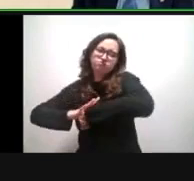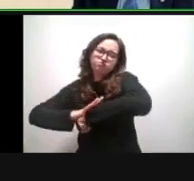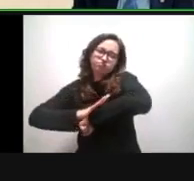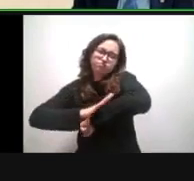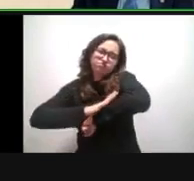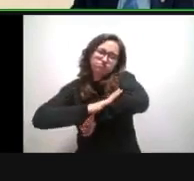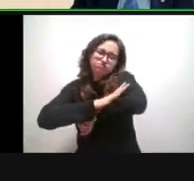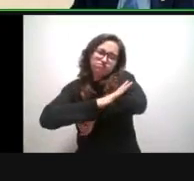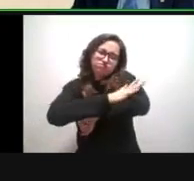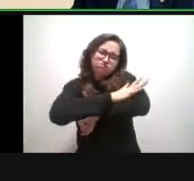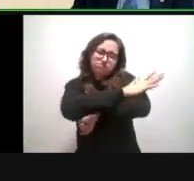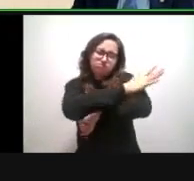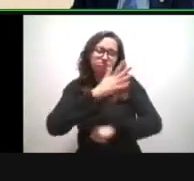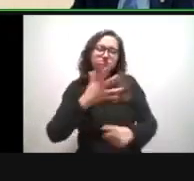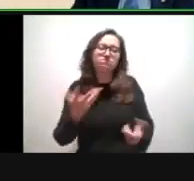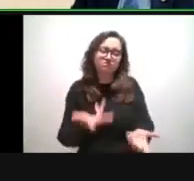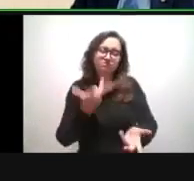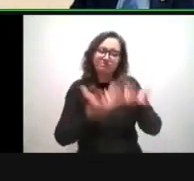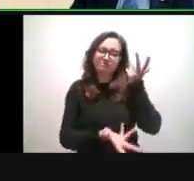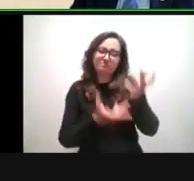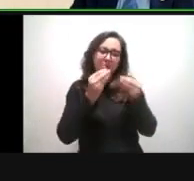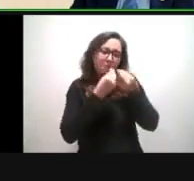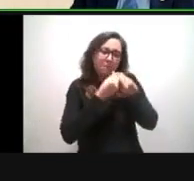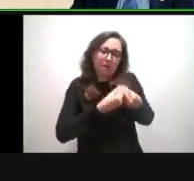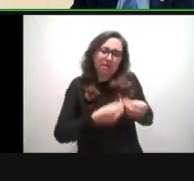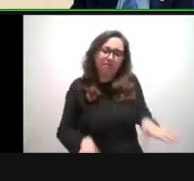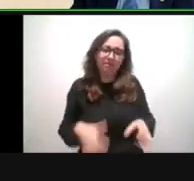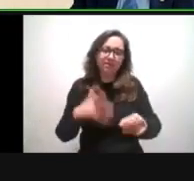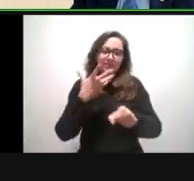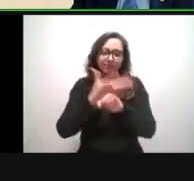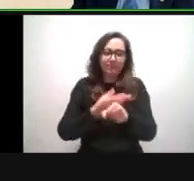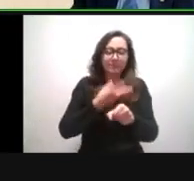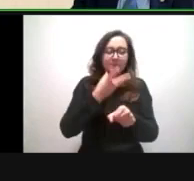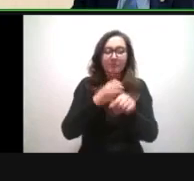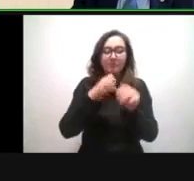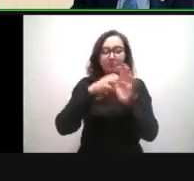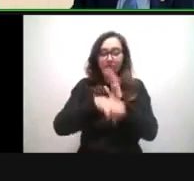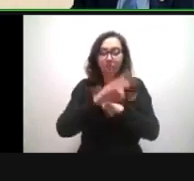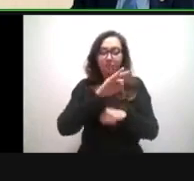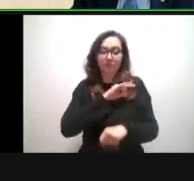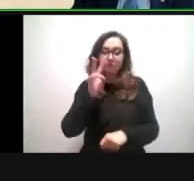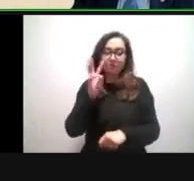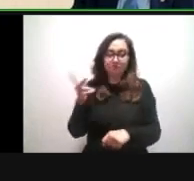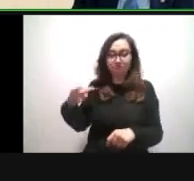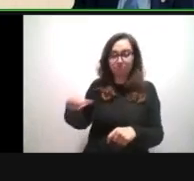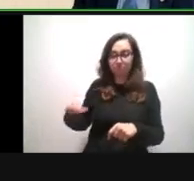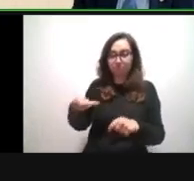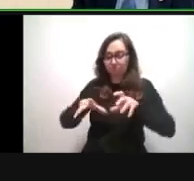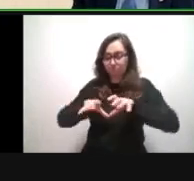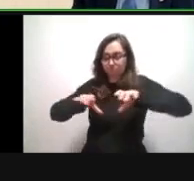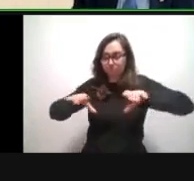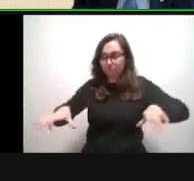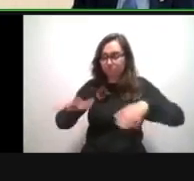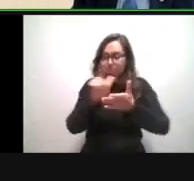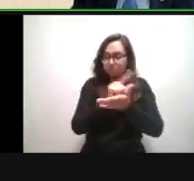y manos. La reconstrucción de un muslo, como en este caso, una vez limpia la zona, quitando el material muerto,